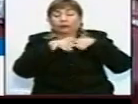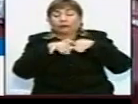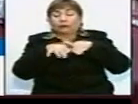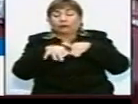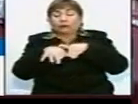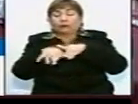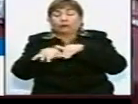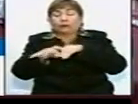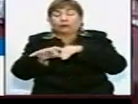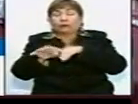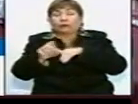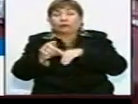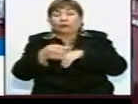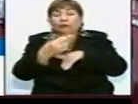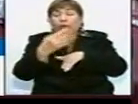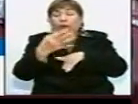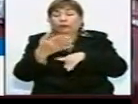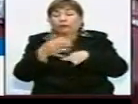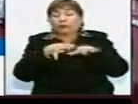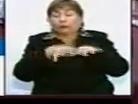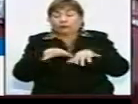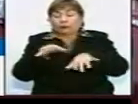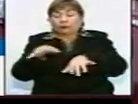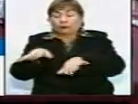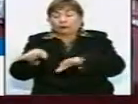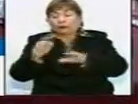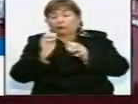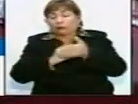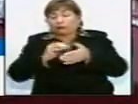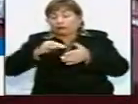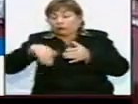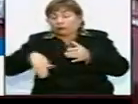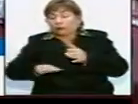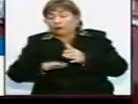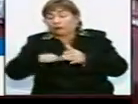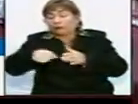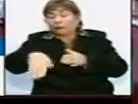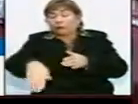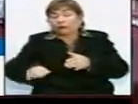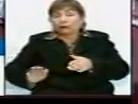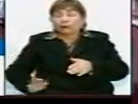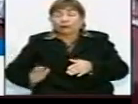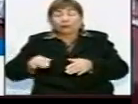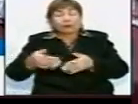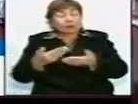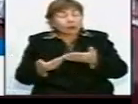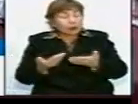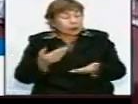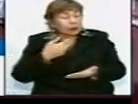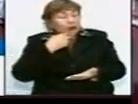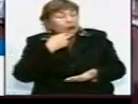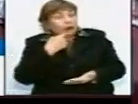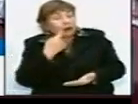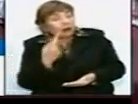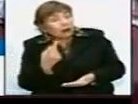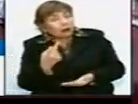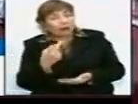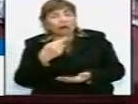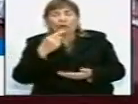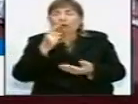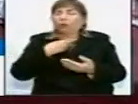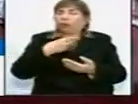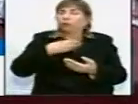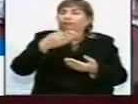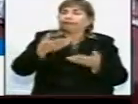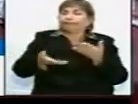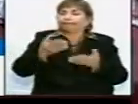pico más lo que va a bajar de las quebradas más lo que baja hay que generar alertas ese trabajo nosotros hemos sueño o sea nosotros